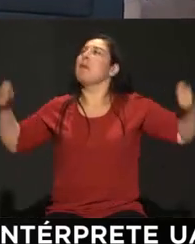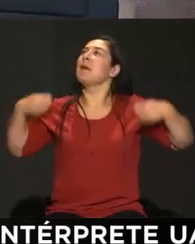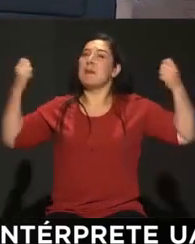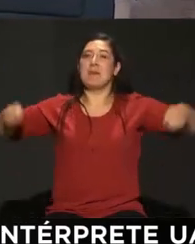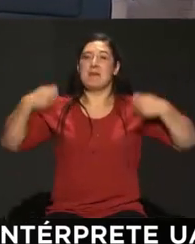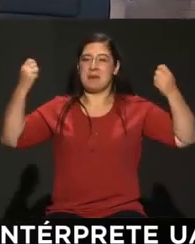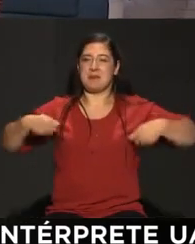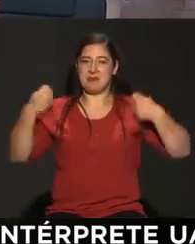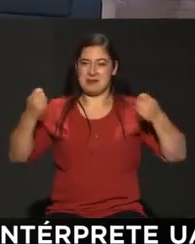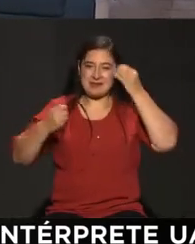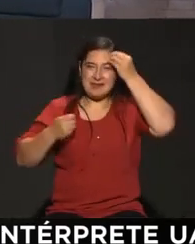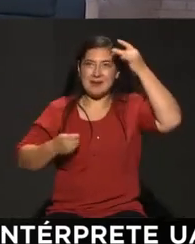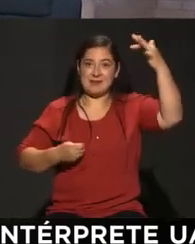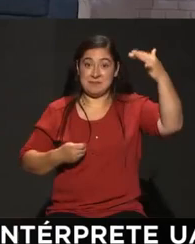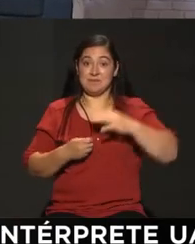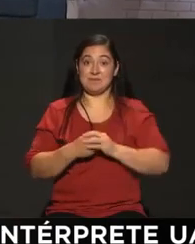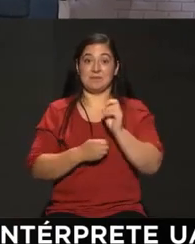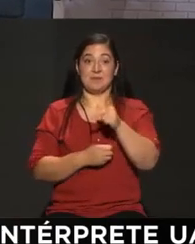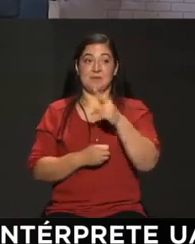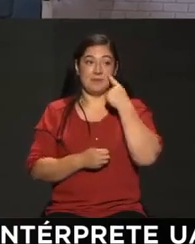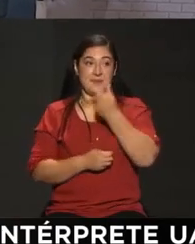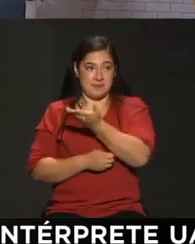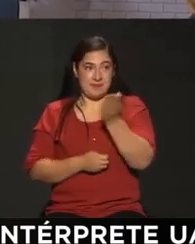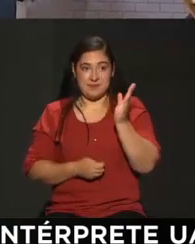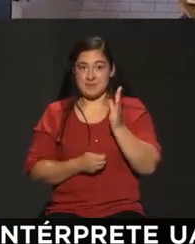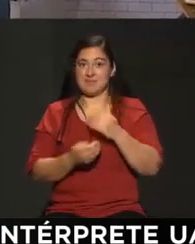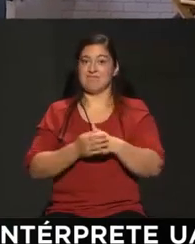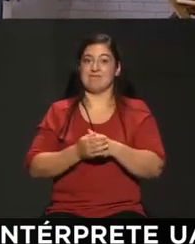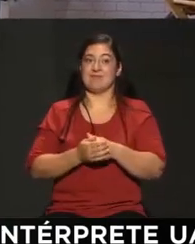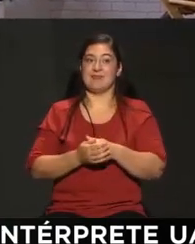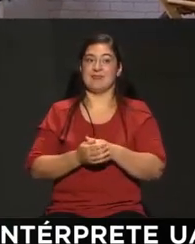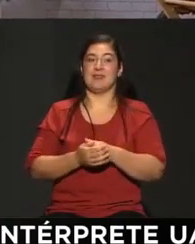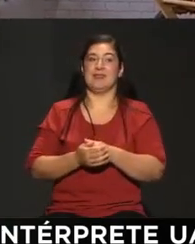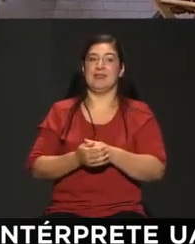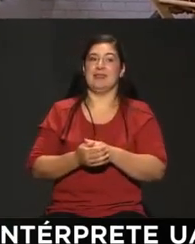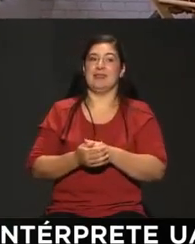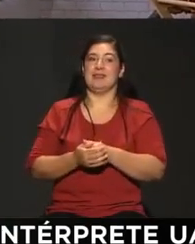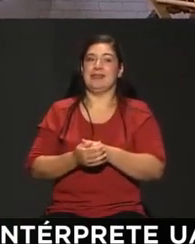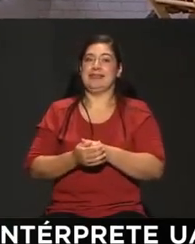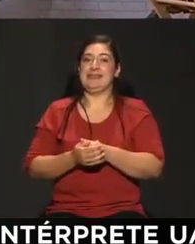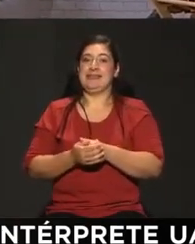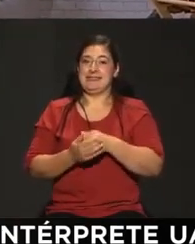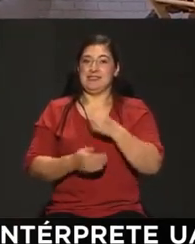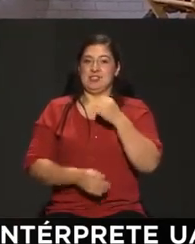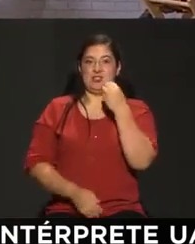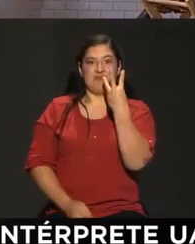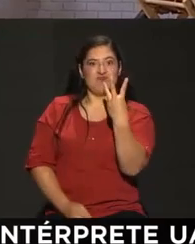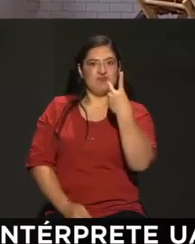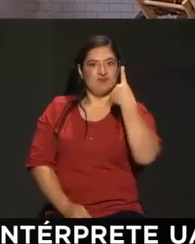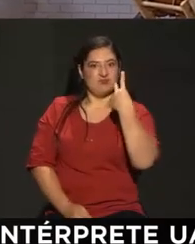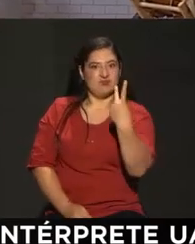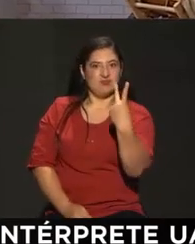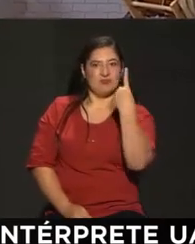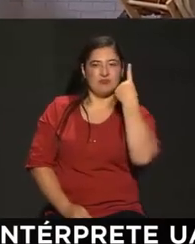ta. Y vamos a ver. A la voz de una. Oh, Dios mío. Ah, yo lo puedo fingir. Con el conteo